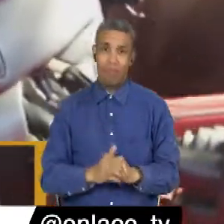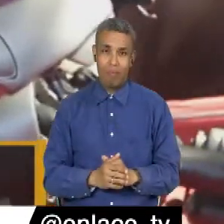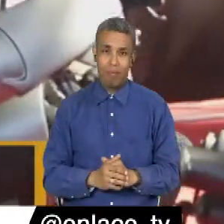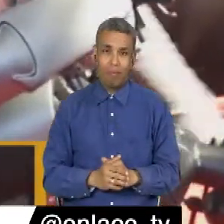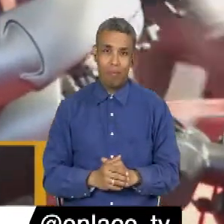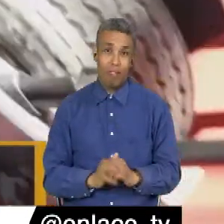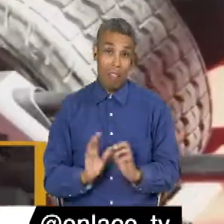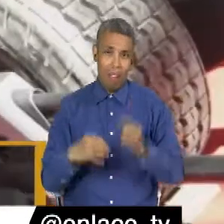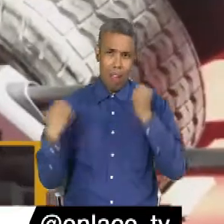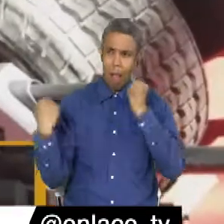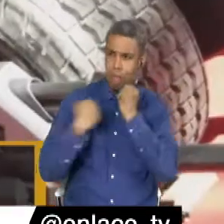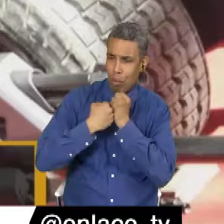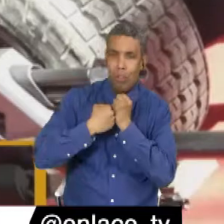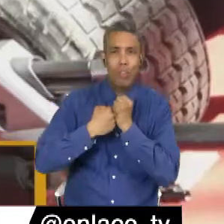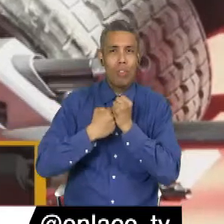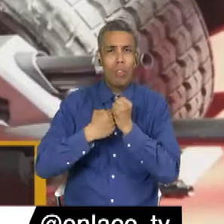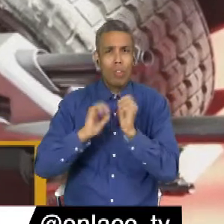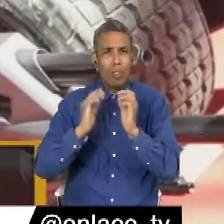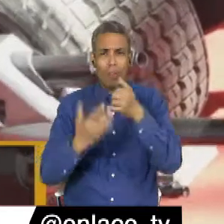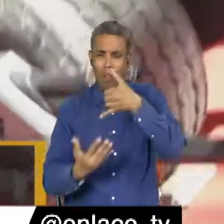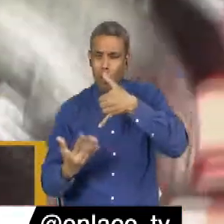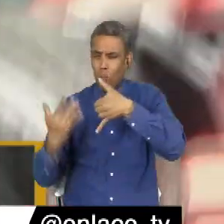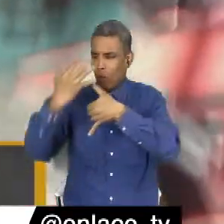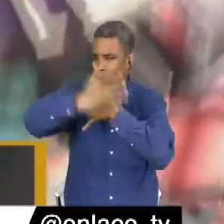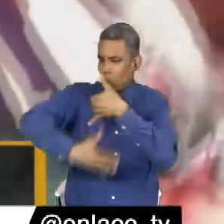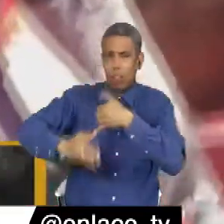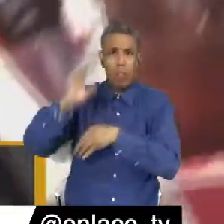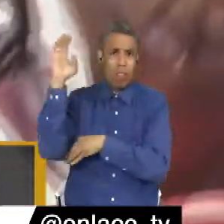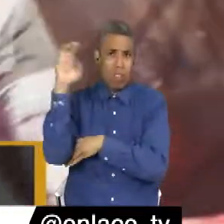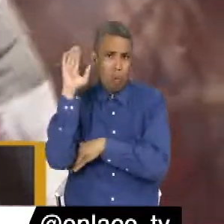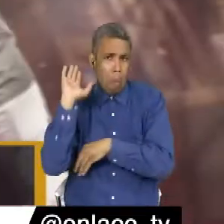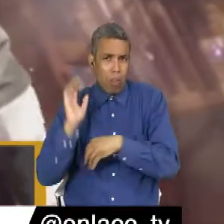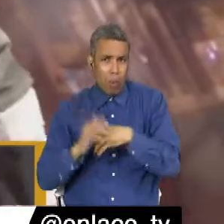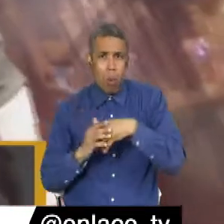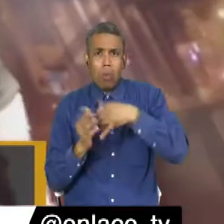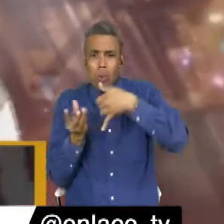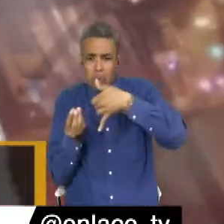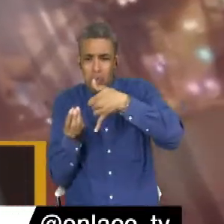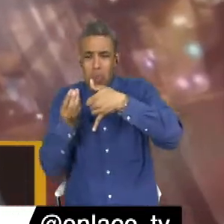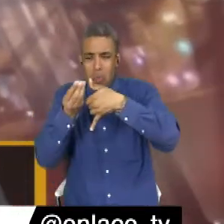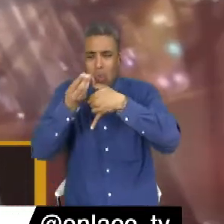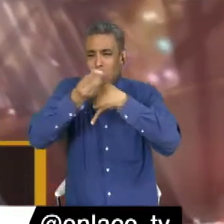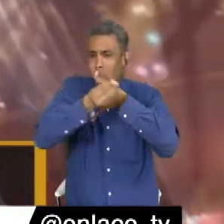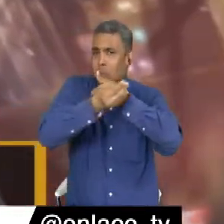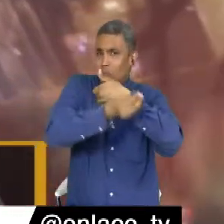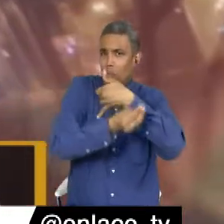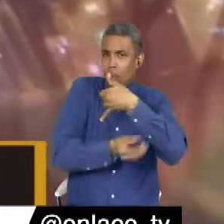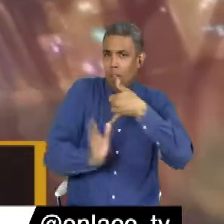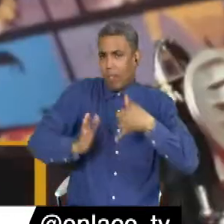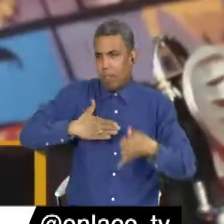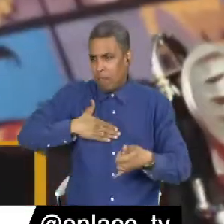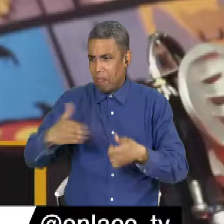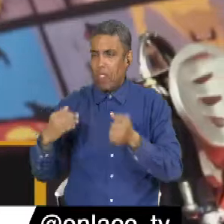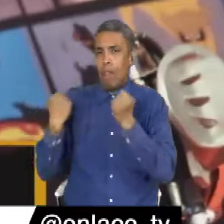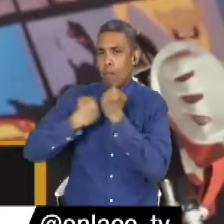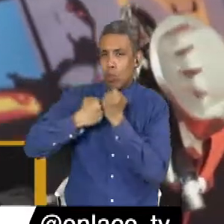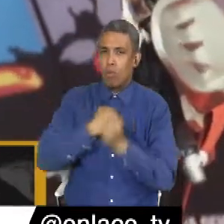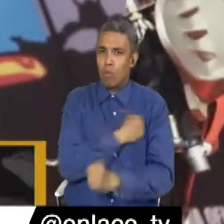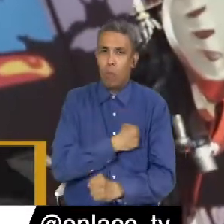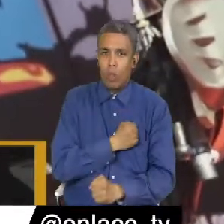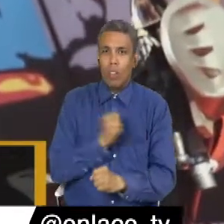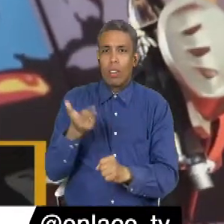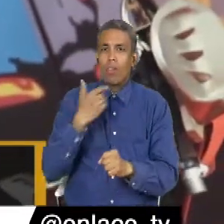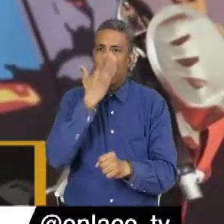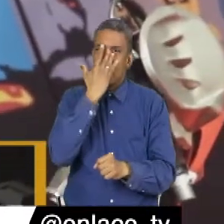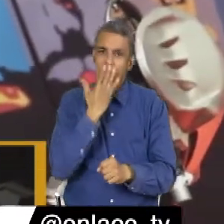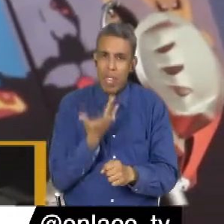mundo nos apoye. En todo el país estamos y esto que tenemos aquí es gracias a toda la gente que nos apoya, que nos sigue en nuestra fanpage,